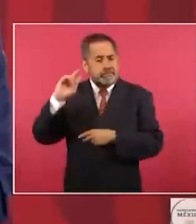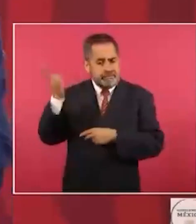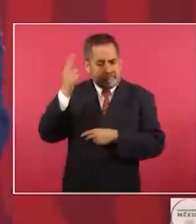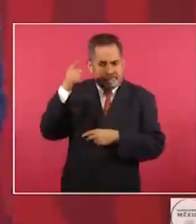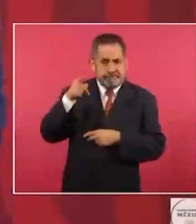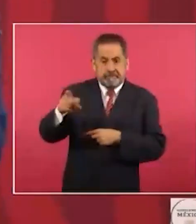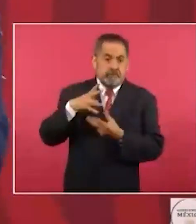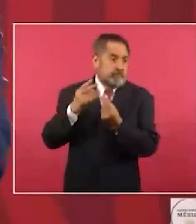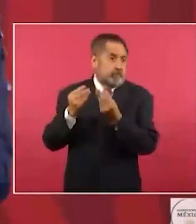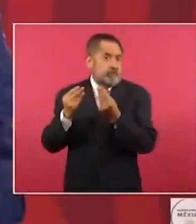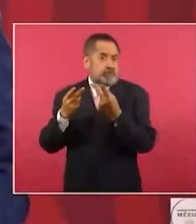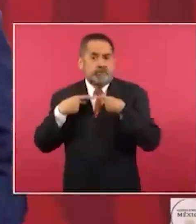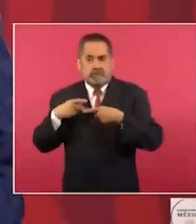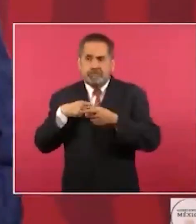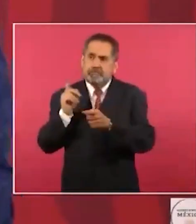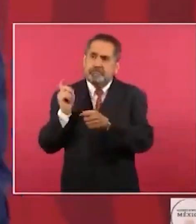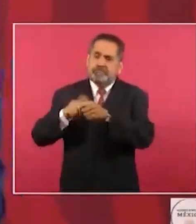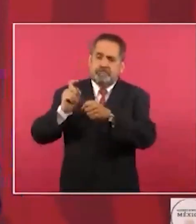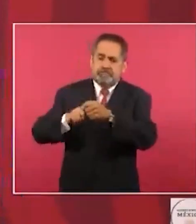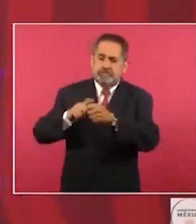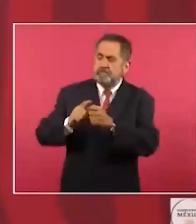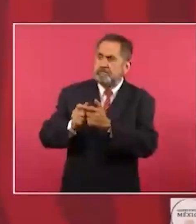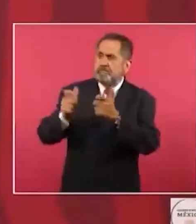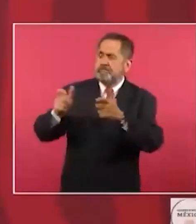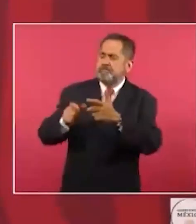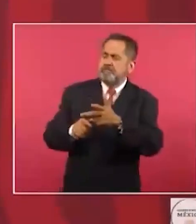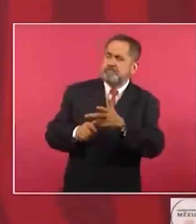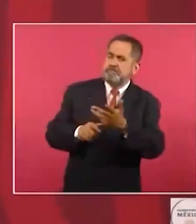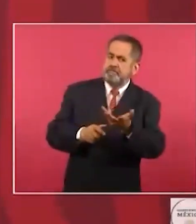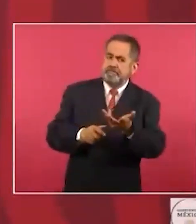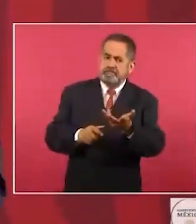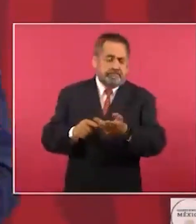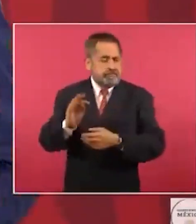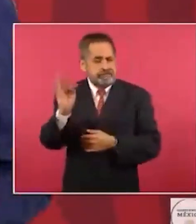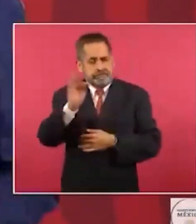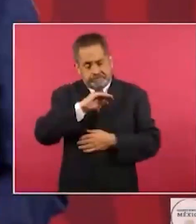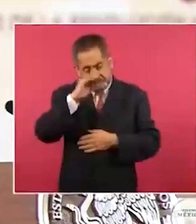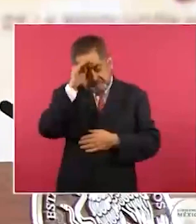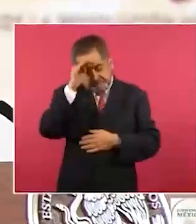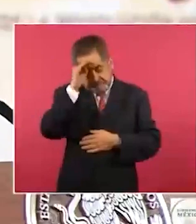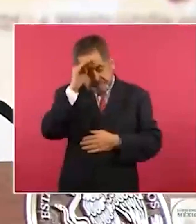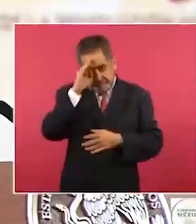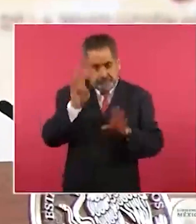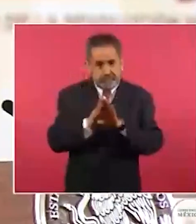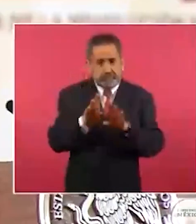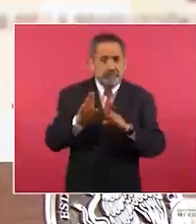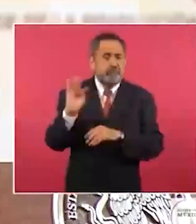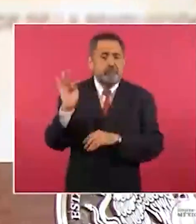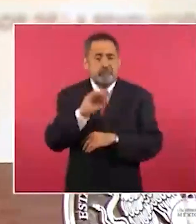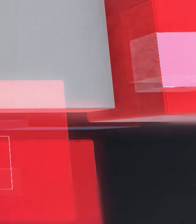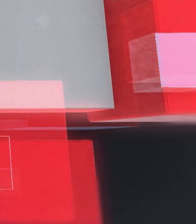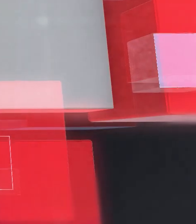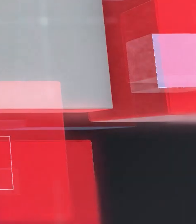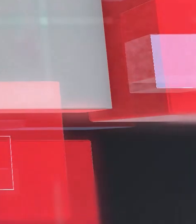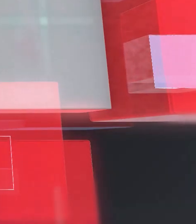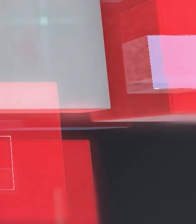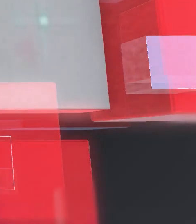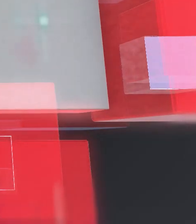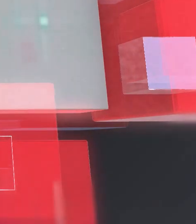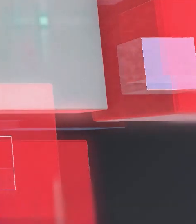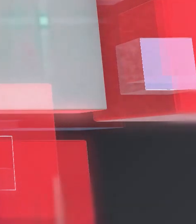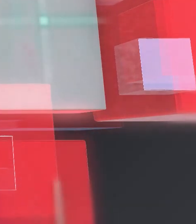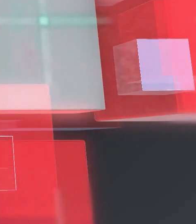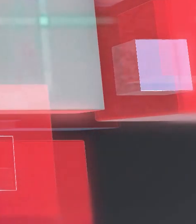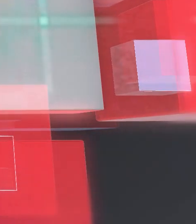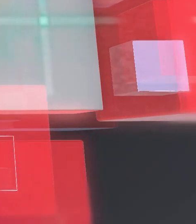ser causa del miedo que sigue presente por la pandemia del COVID-19. Por otra parte, subrayó que la matrícula de estudiantes en los niveles